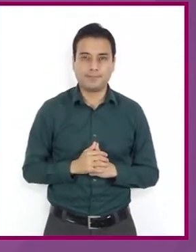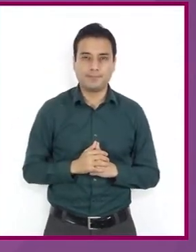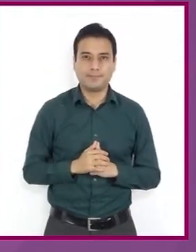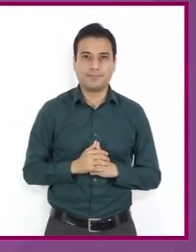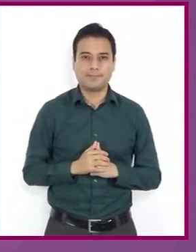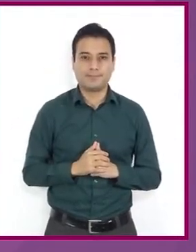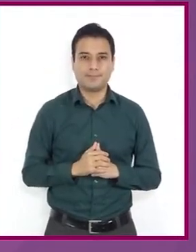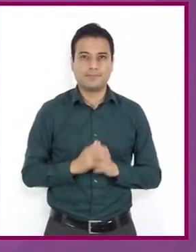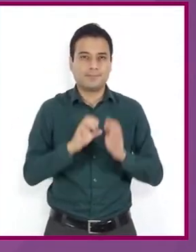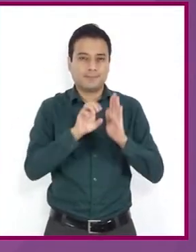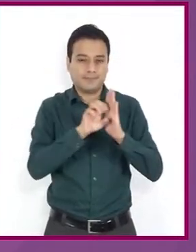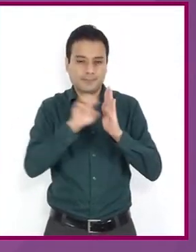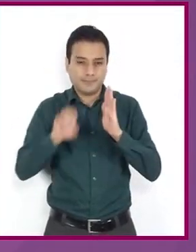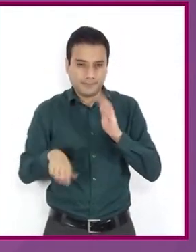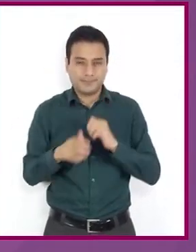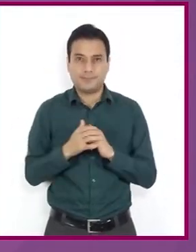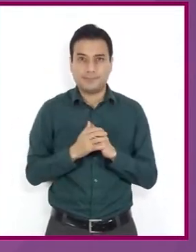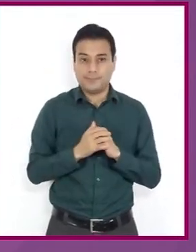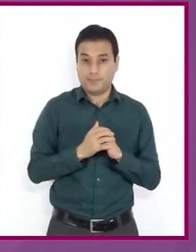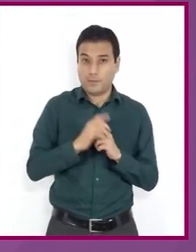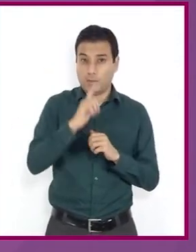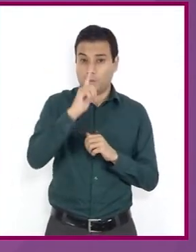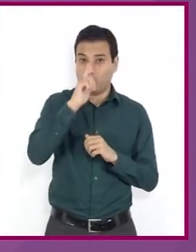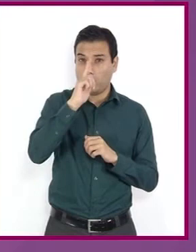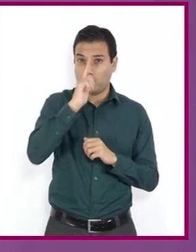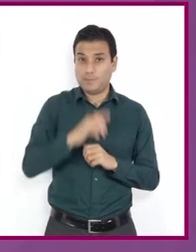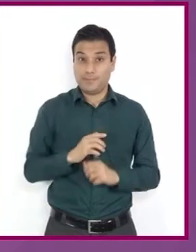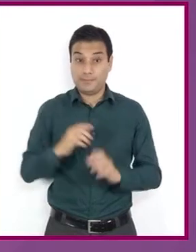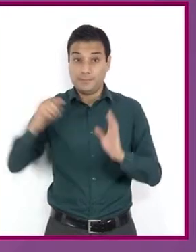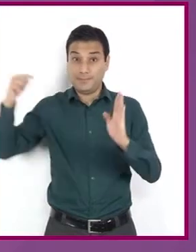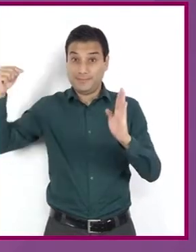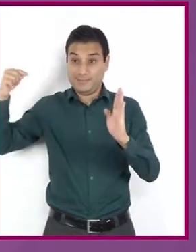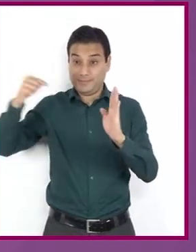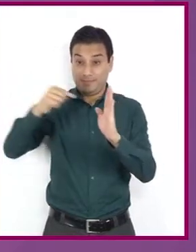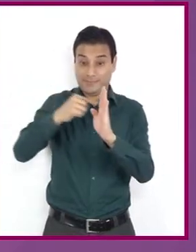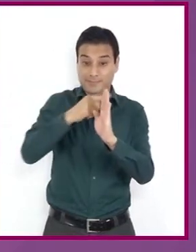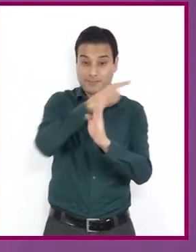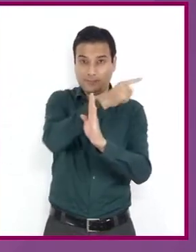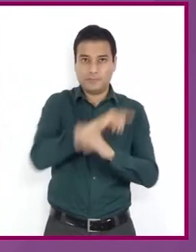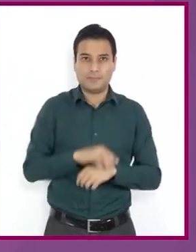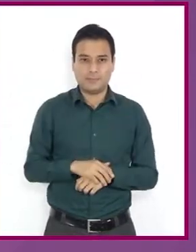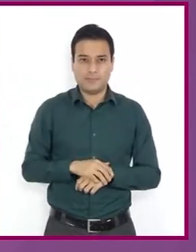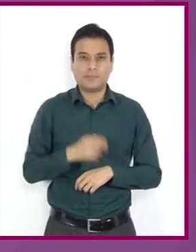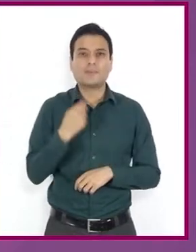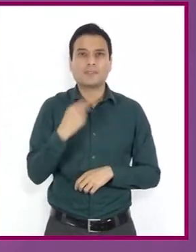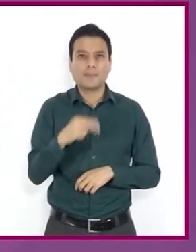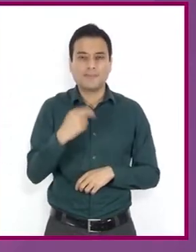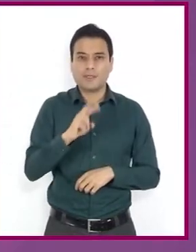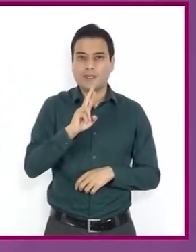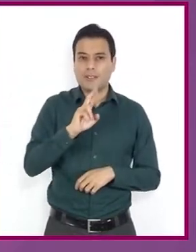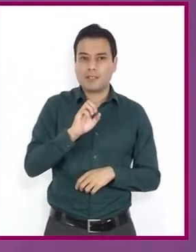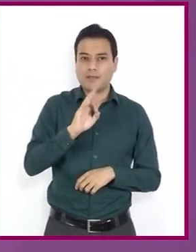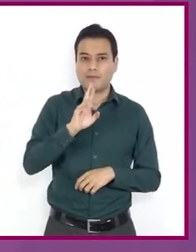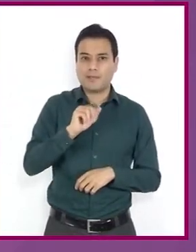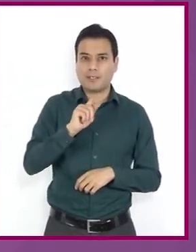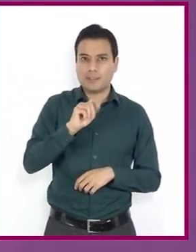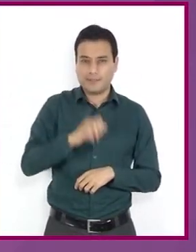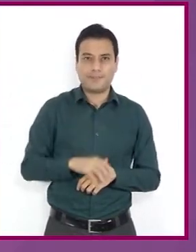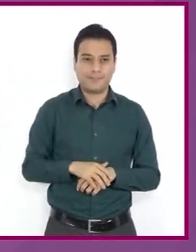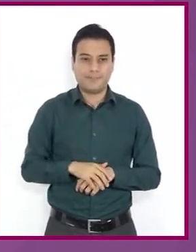Cuando la luz viaja entre dos materiales de diferente densidad, se refracta, es decir, cambia de dirección y